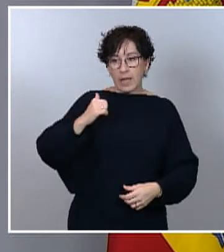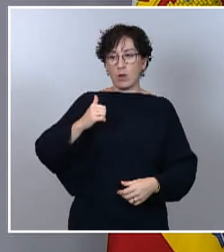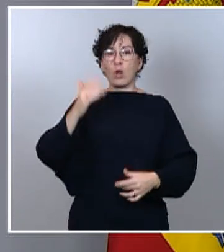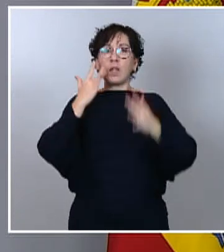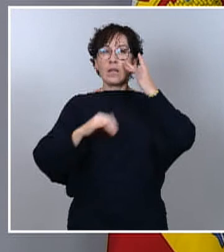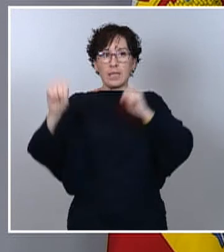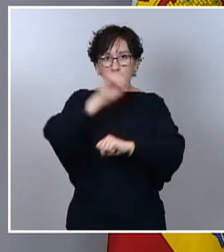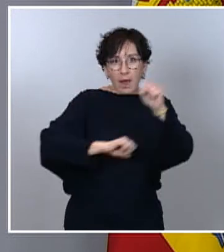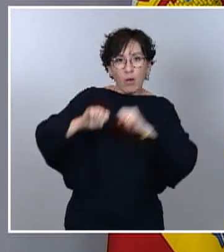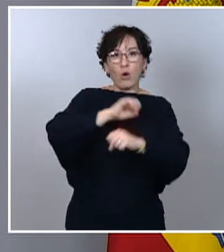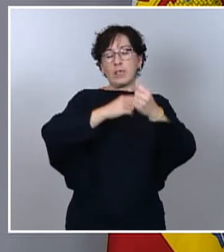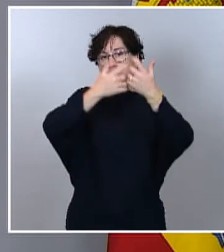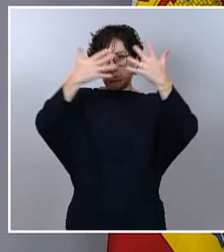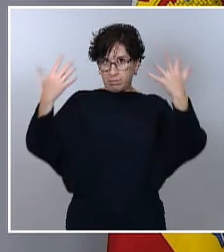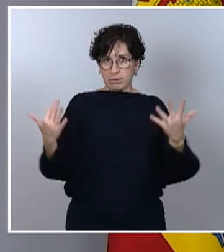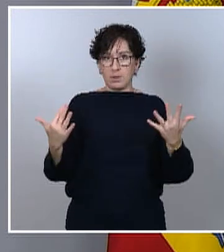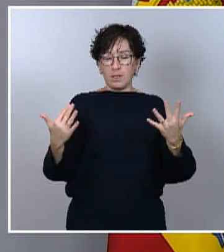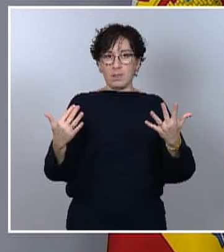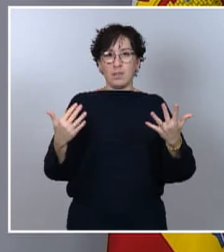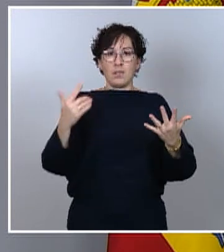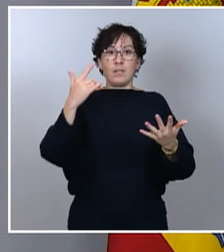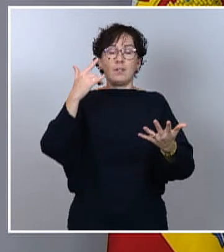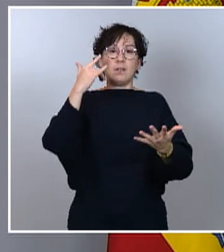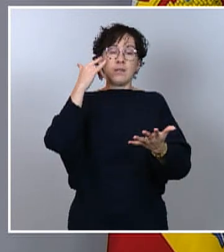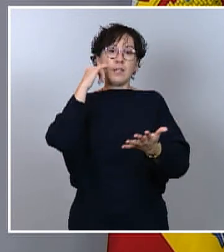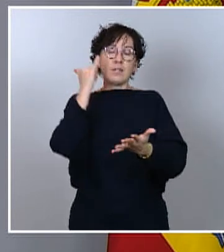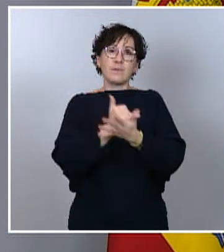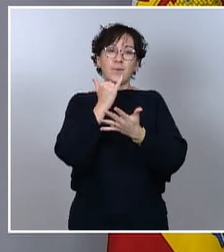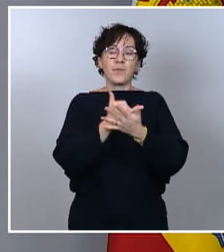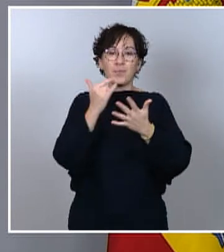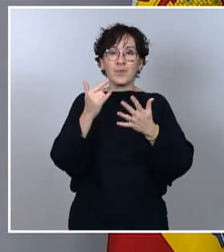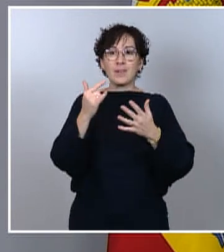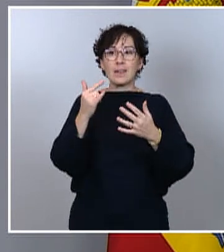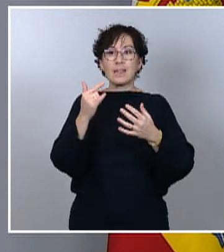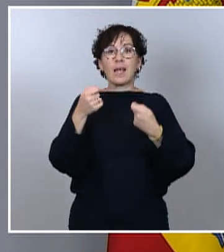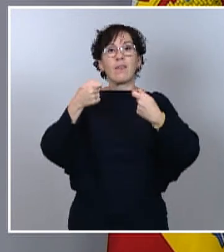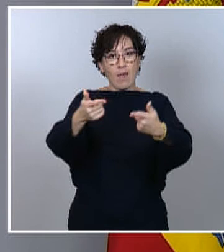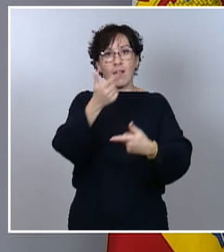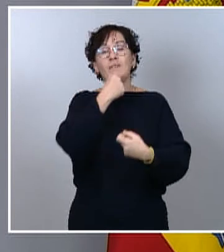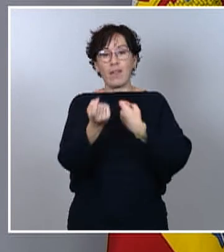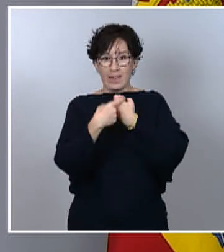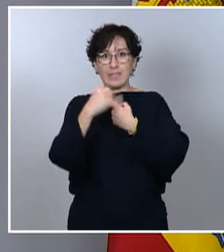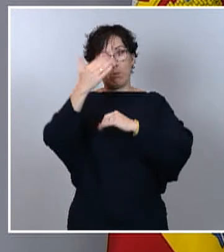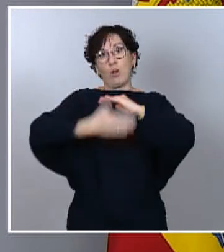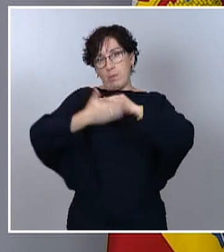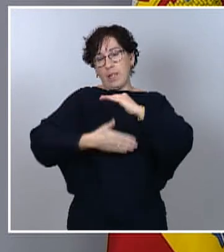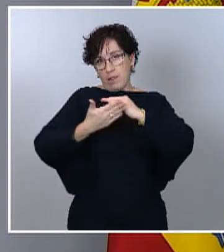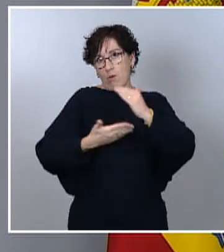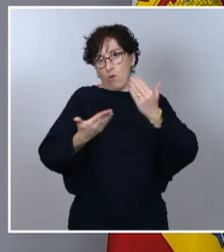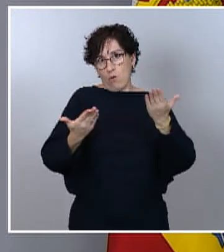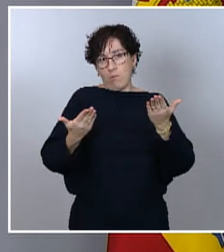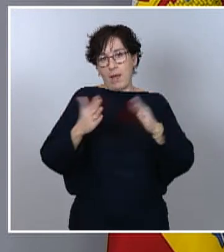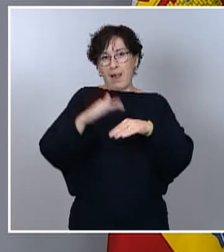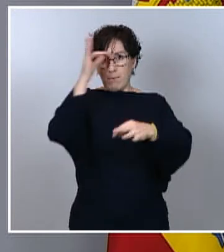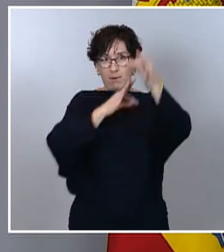acabo de comentar. El test rápido favorece la participación, pero tiene las limitaciones que tiene en cuanto a precisión.